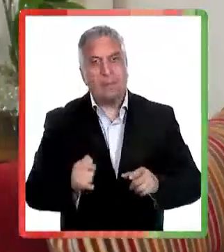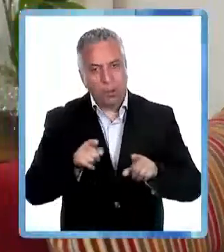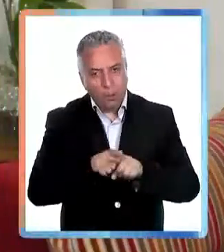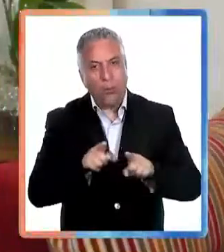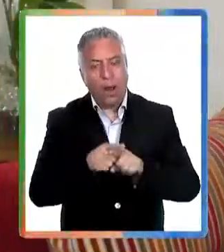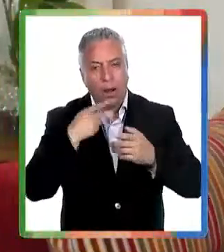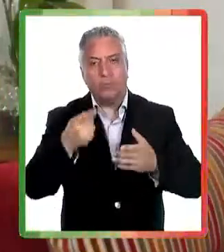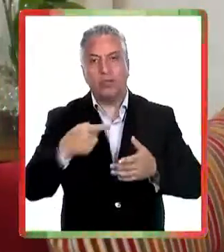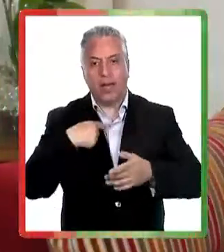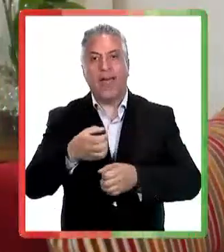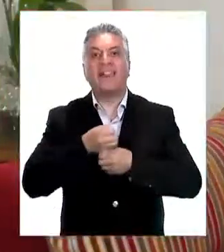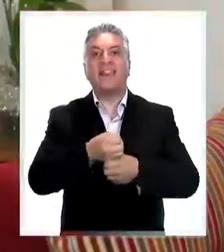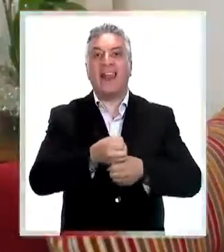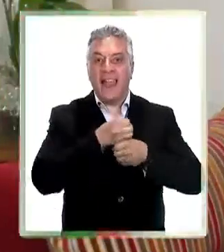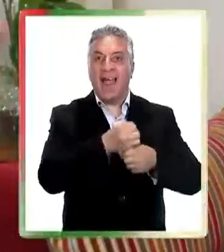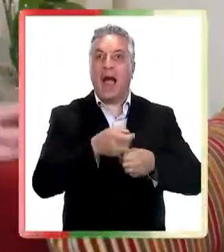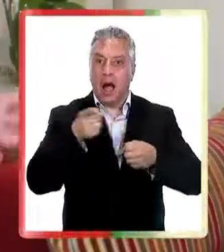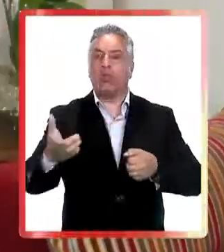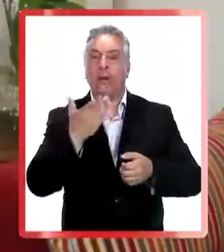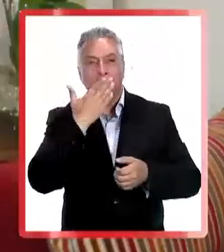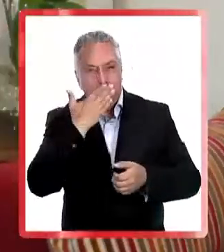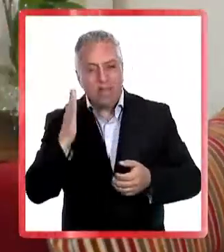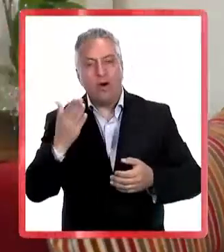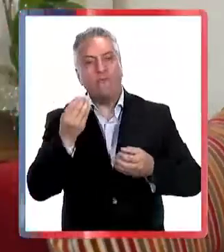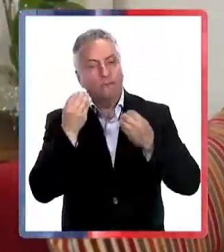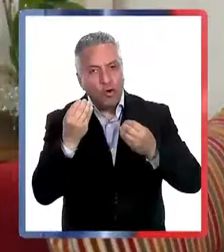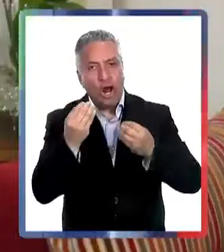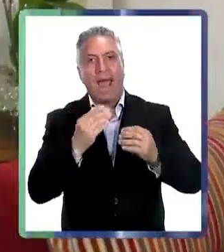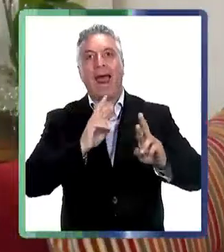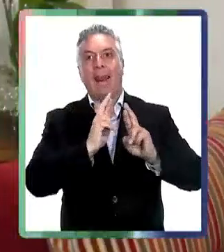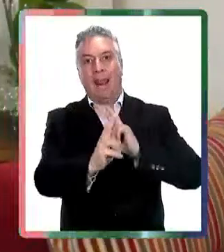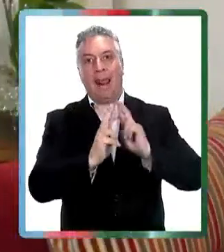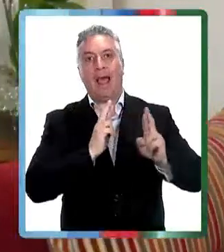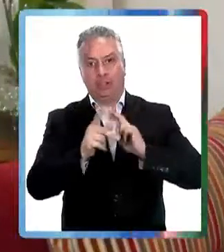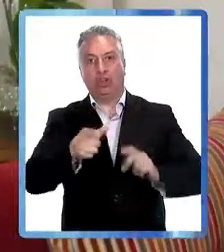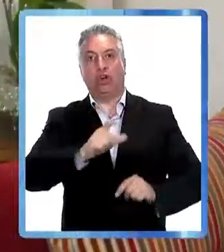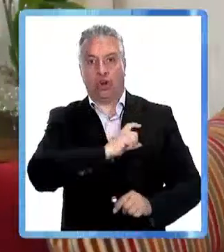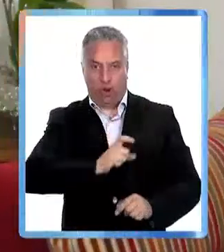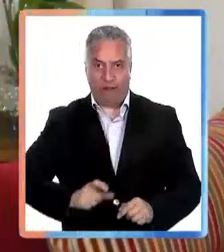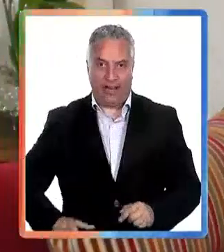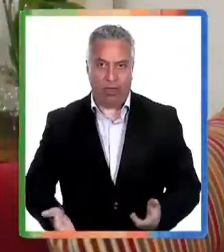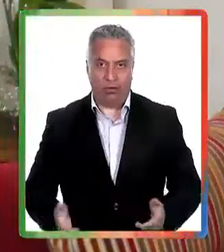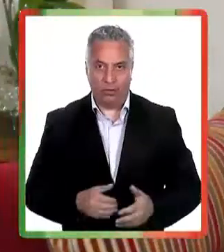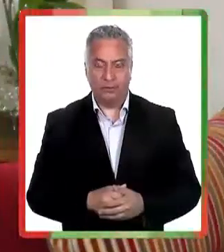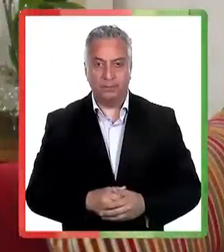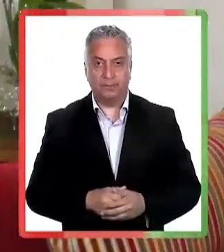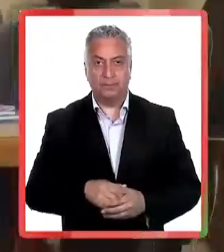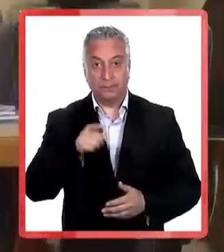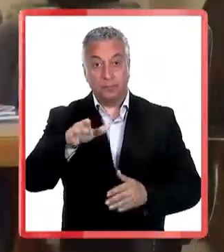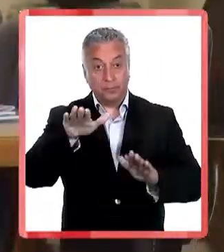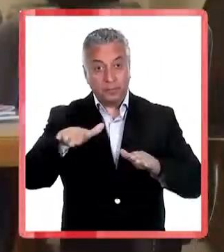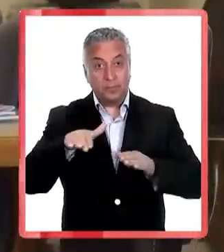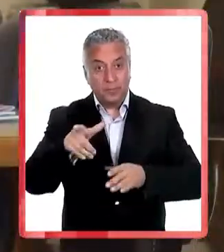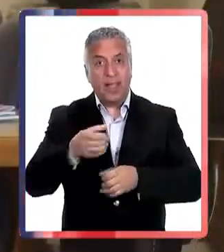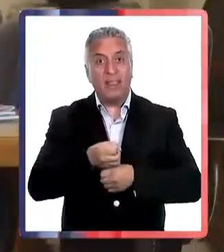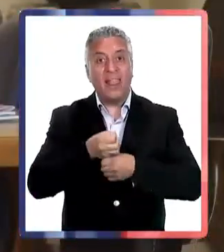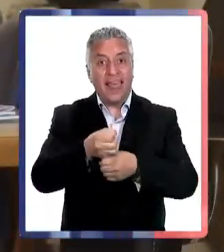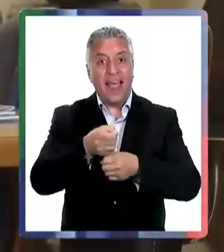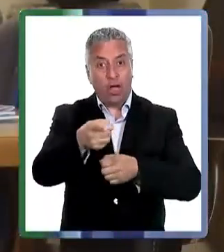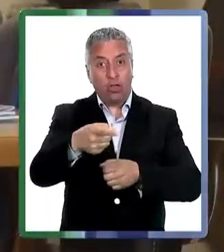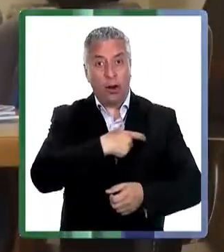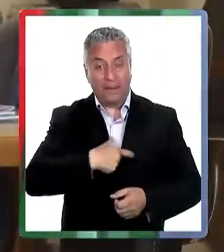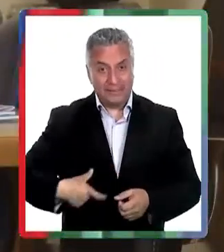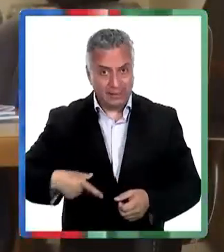siempre estamos insistiendo a nuestros delegados que busquen la mejor relación también con los gobernadores. ¿Va a seguir existiendo la figura del